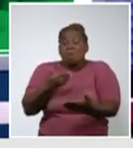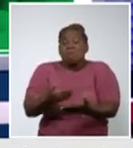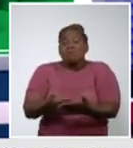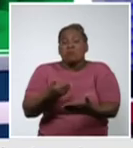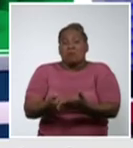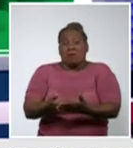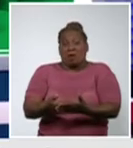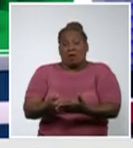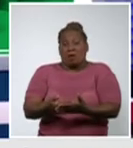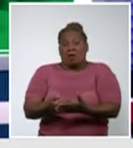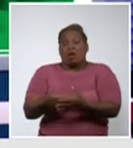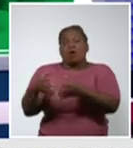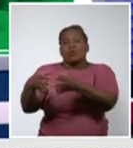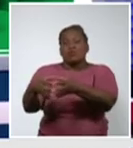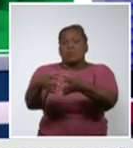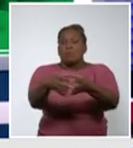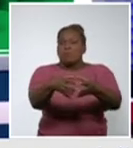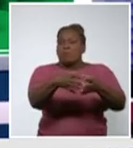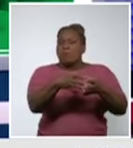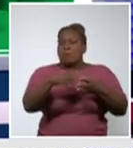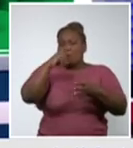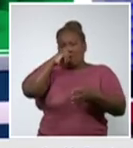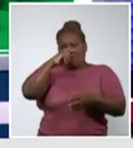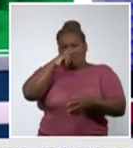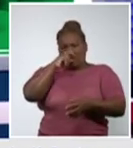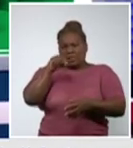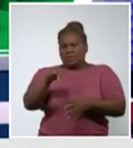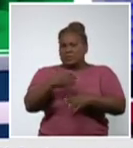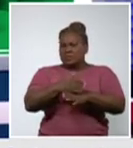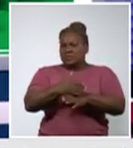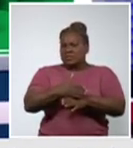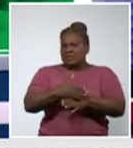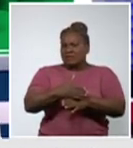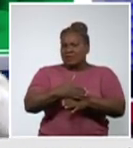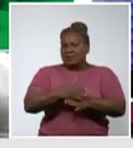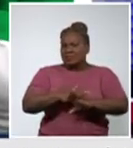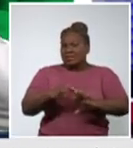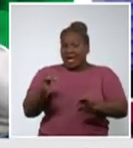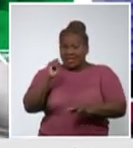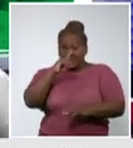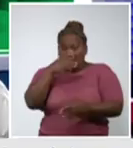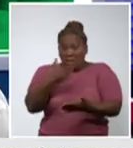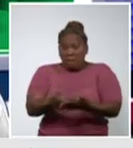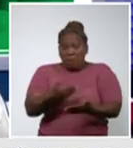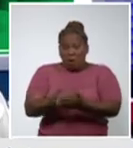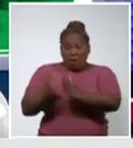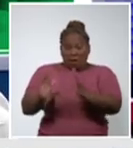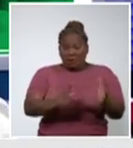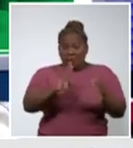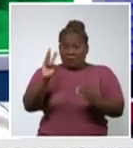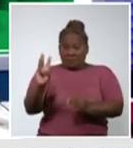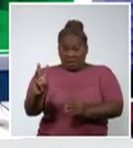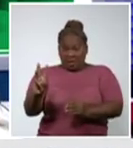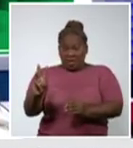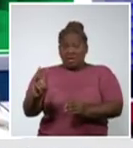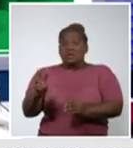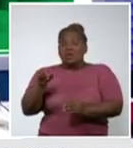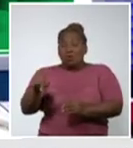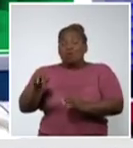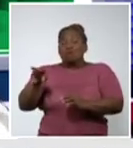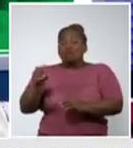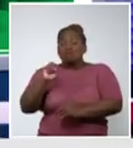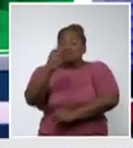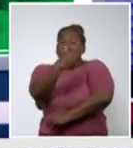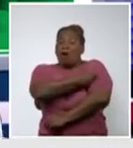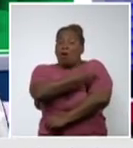un grupo de edad determinado. Pero eso no quiere decir que una vez terminado y con nuevos candidatos vacunales, pues no